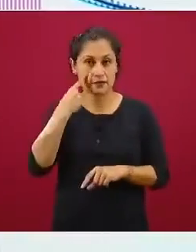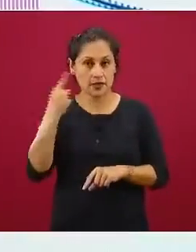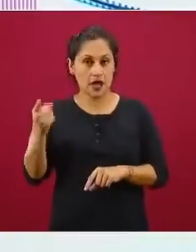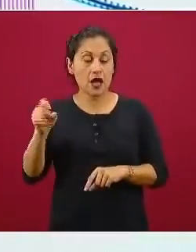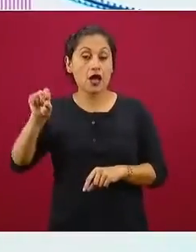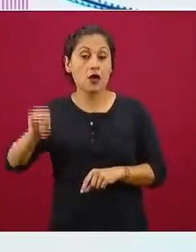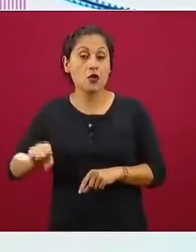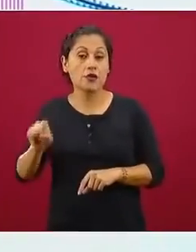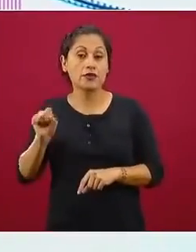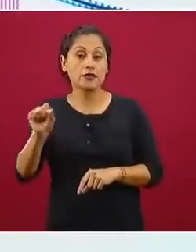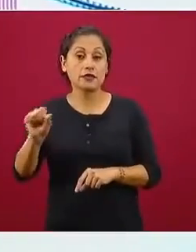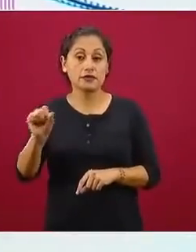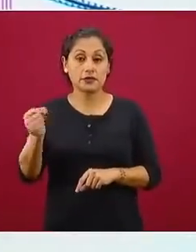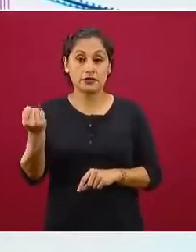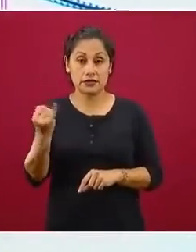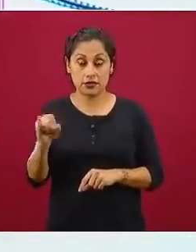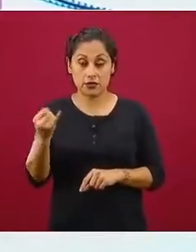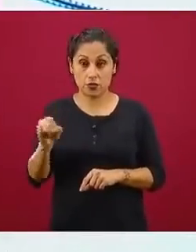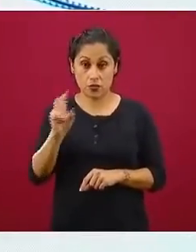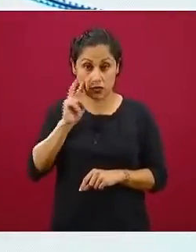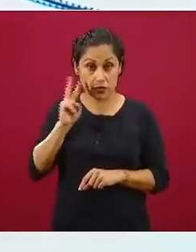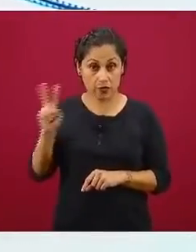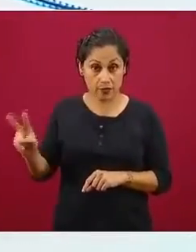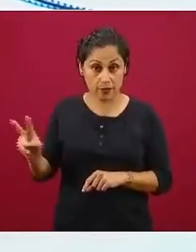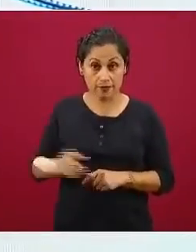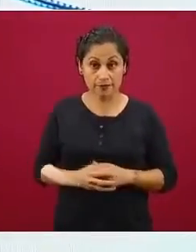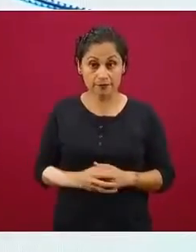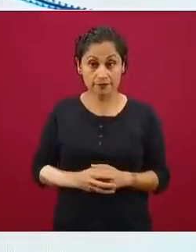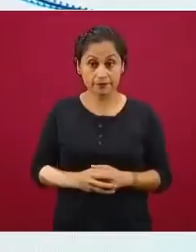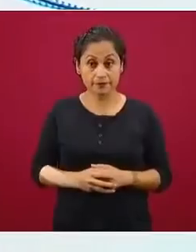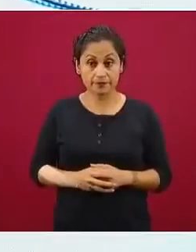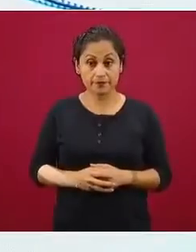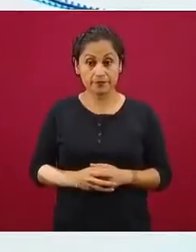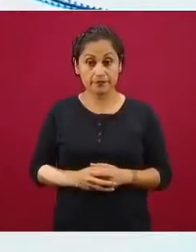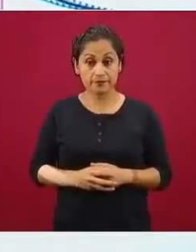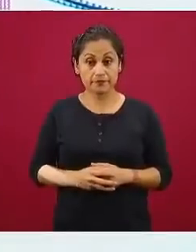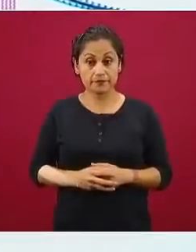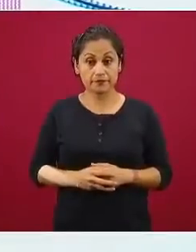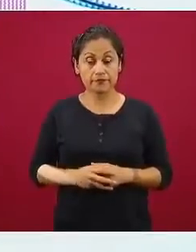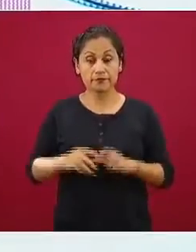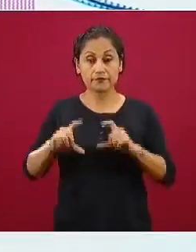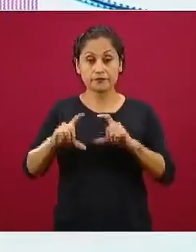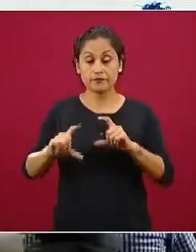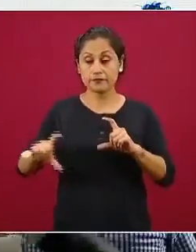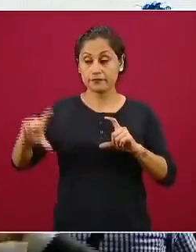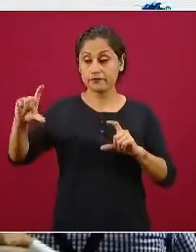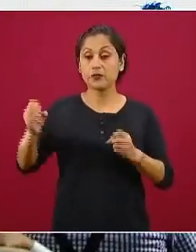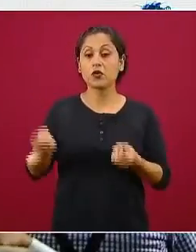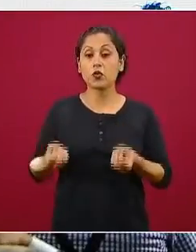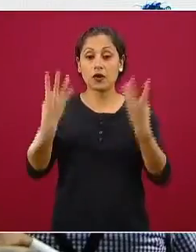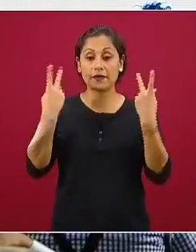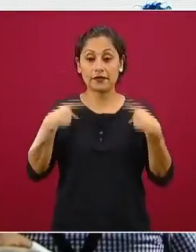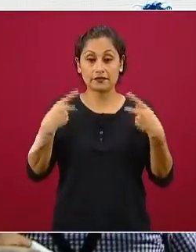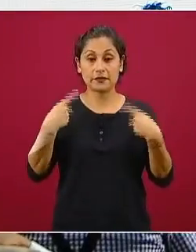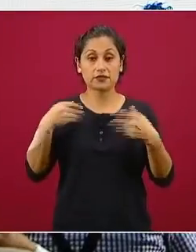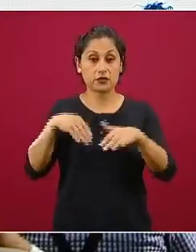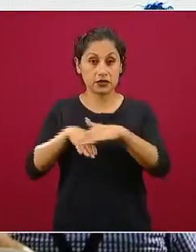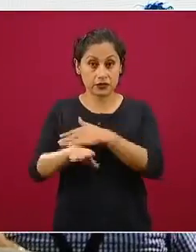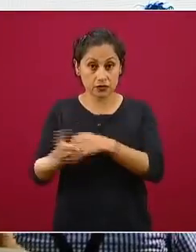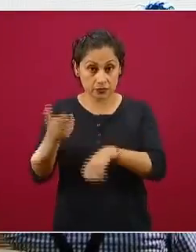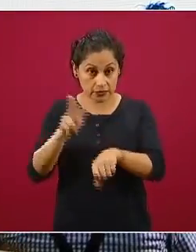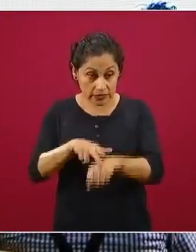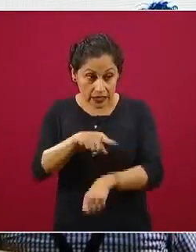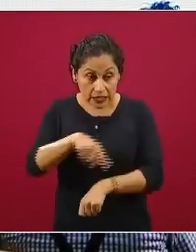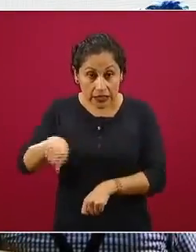hoy que es 16 de junio, tenemos esta cantidad de personas hospitalizadas en el Valle de México,